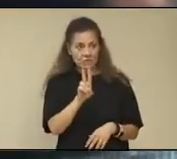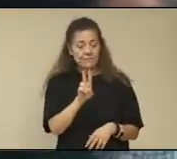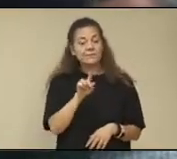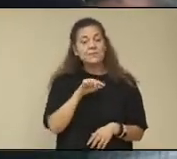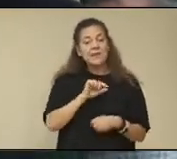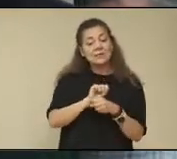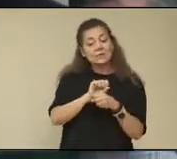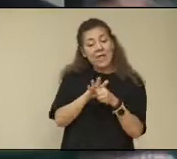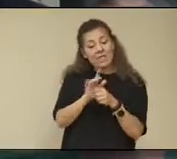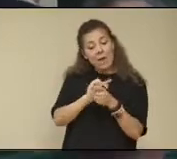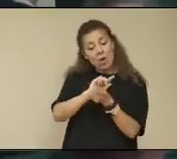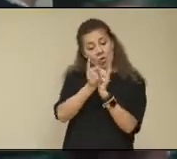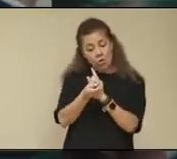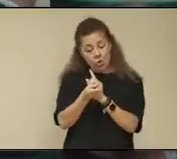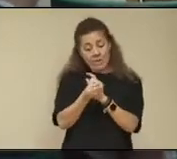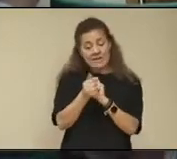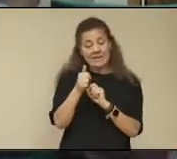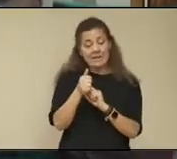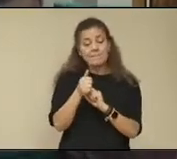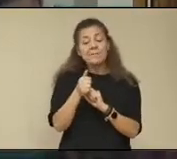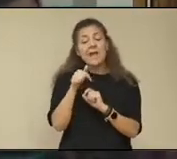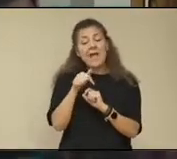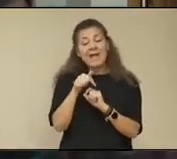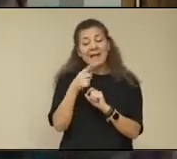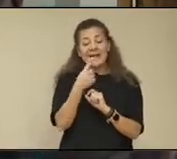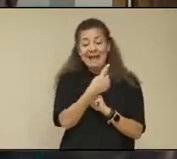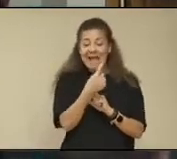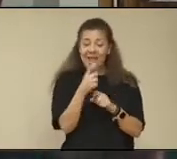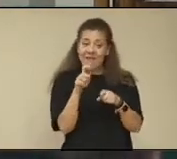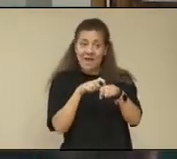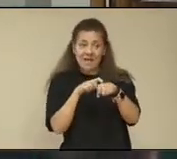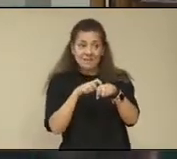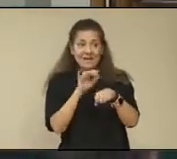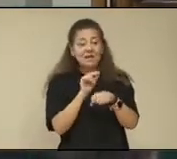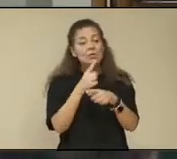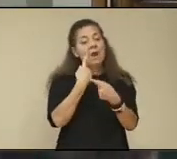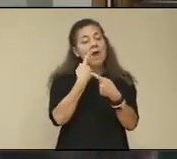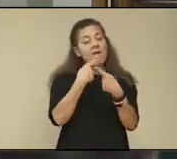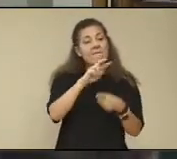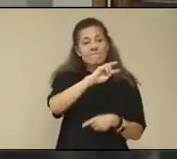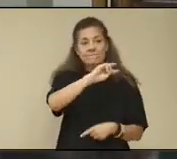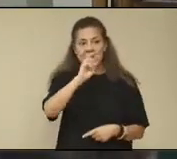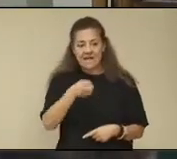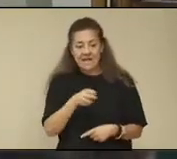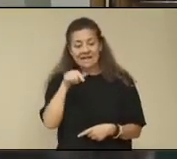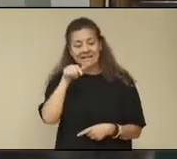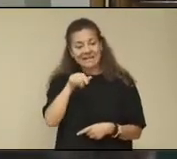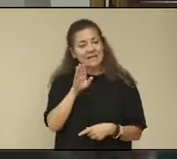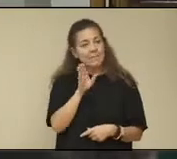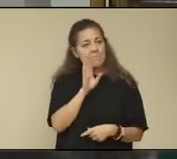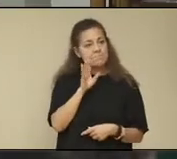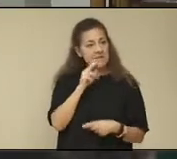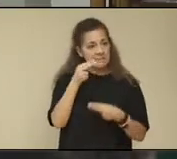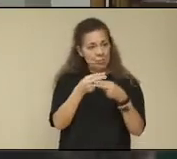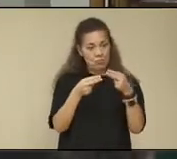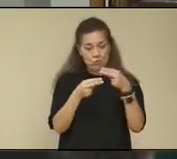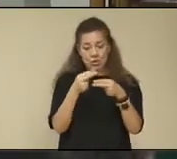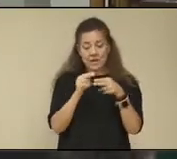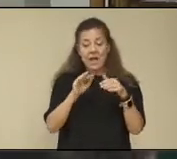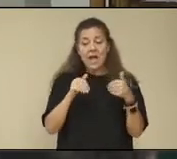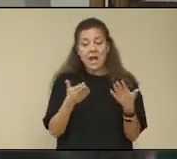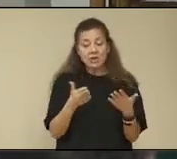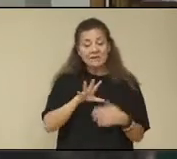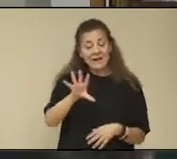convertidora de angiotensina 2, y cada especie tiene una variante de esa misma proteína. Entonces,